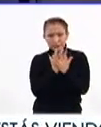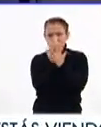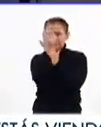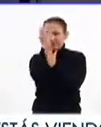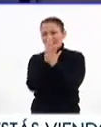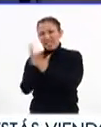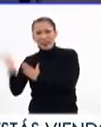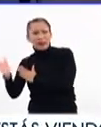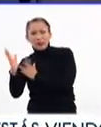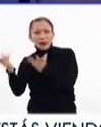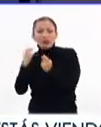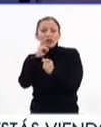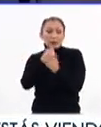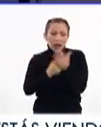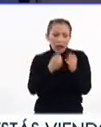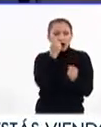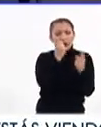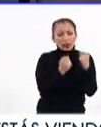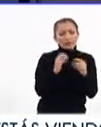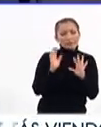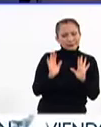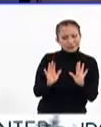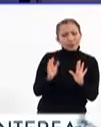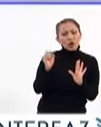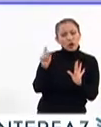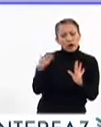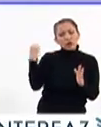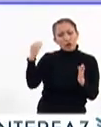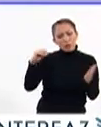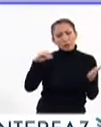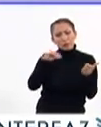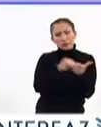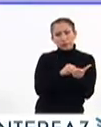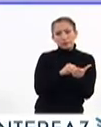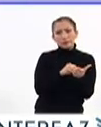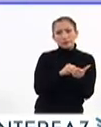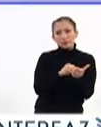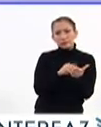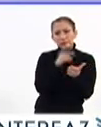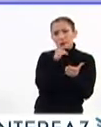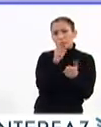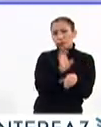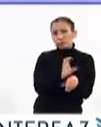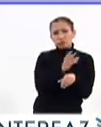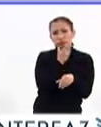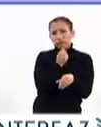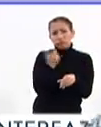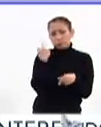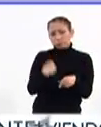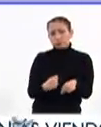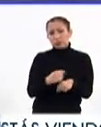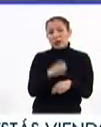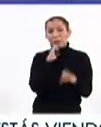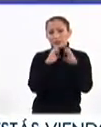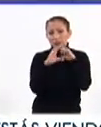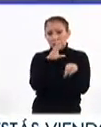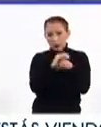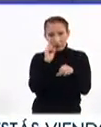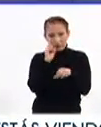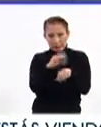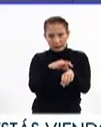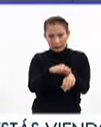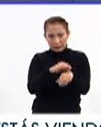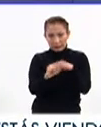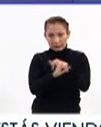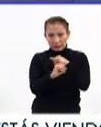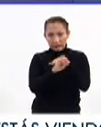extremos, pero también pelean algunas el hecho de que se les siga nombrando en este término masculino, ¿no? La entrevista completa la van a poder ver en